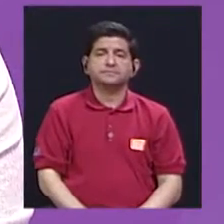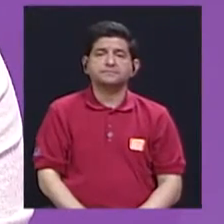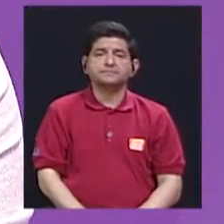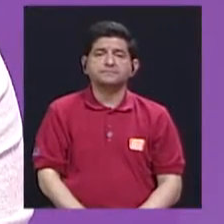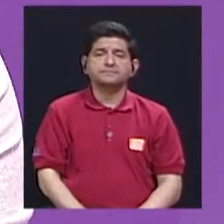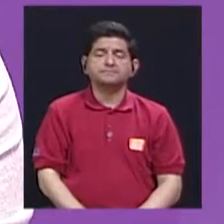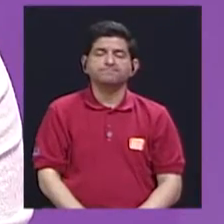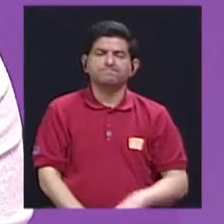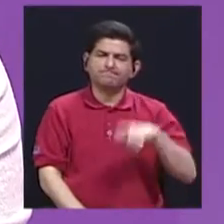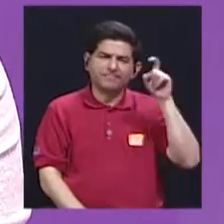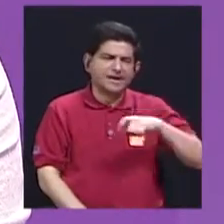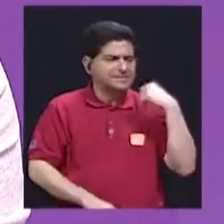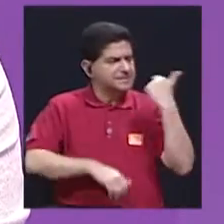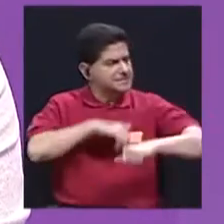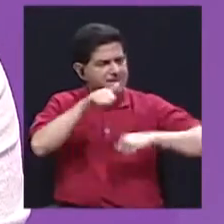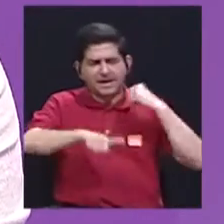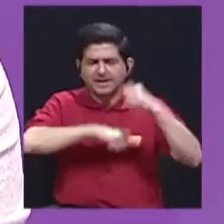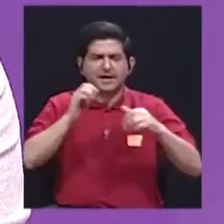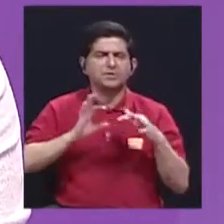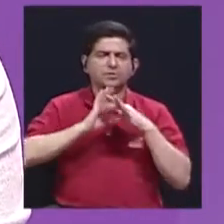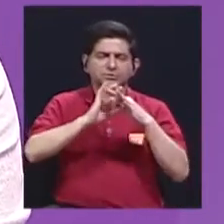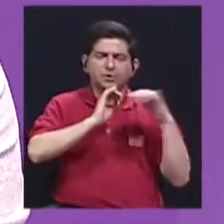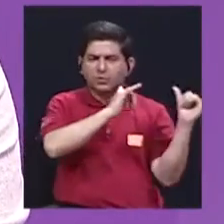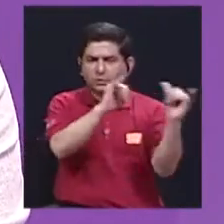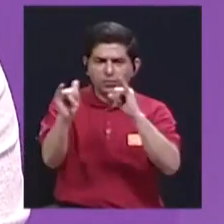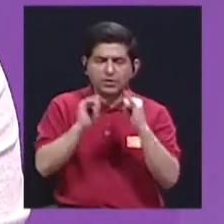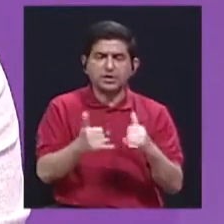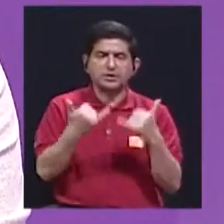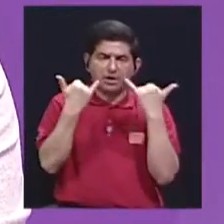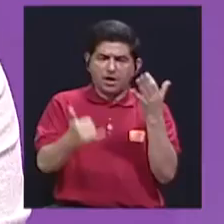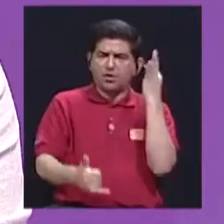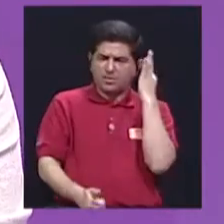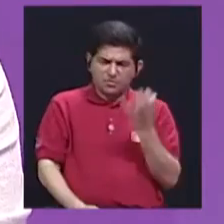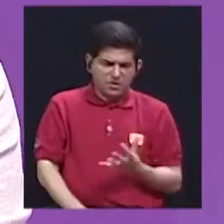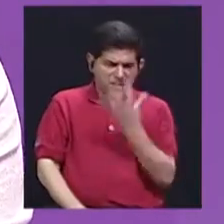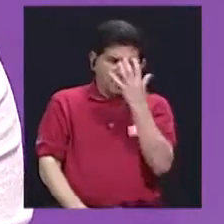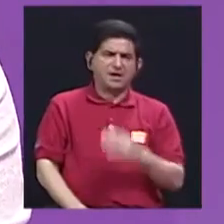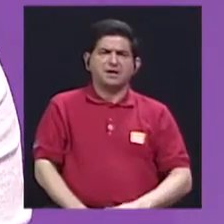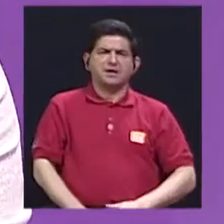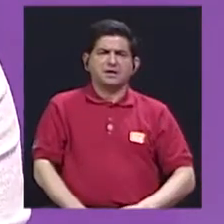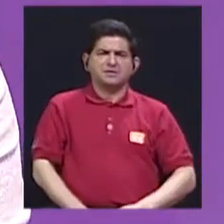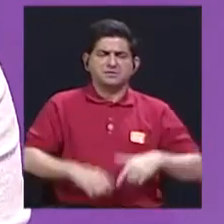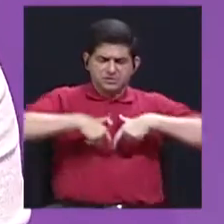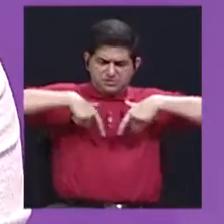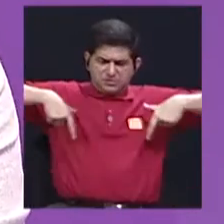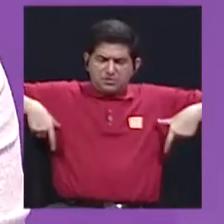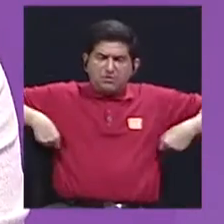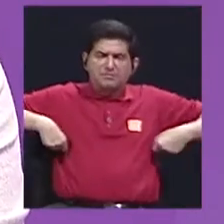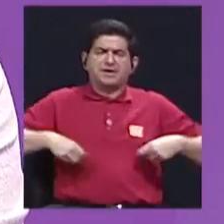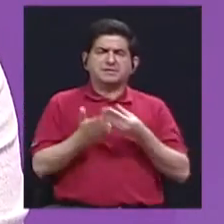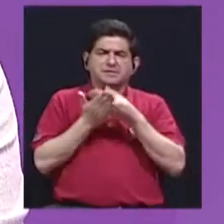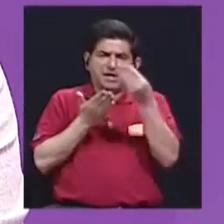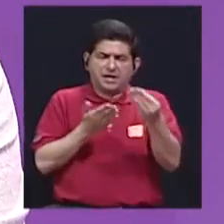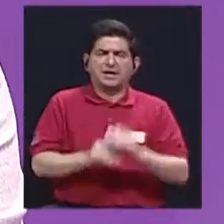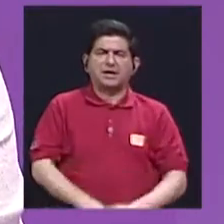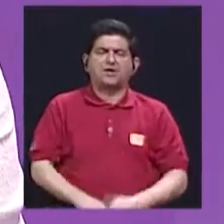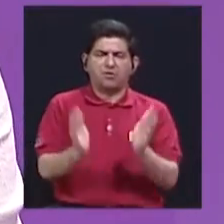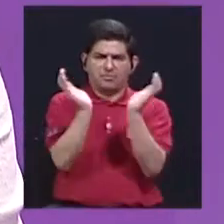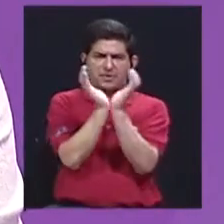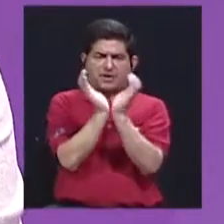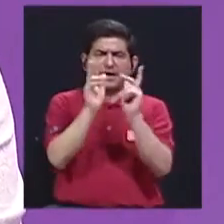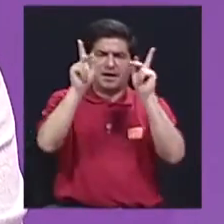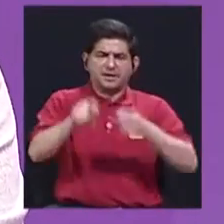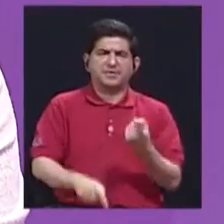hay que hacer luchas en común ahorita muchas mujeres están disgustados con los brasiles que compran la caja para las que